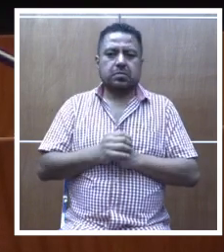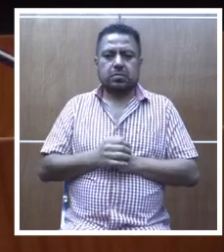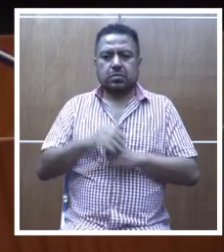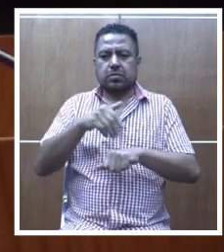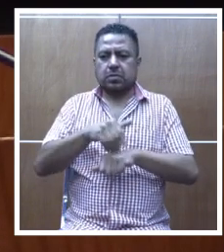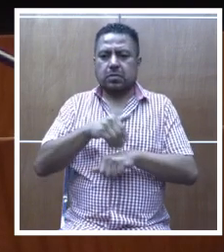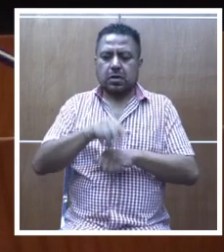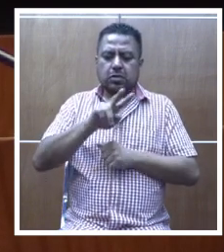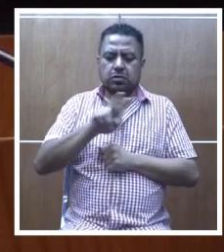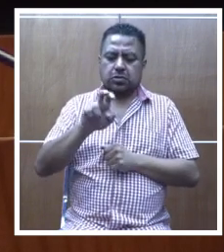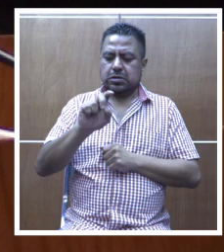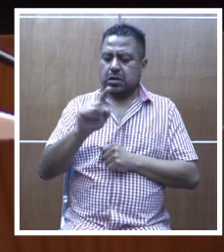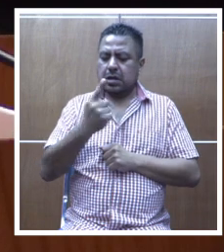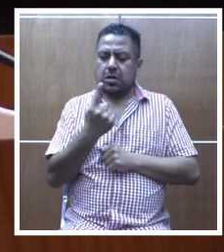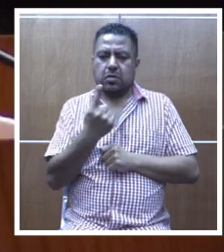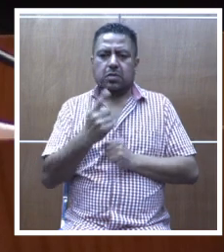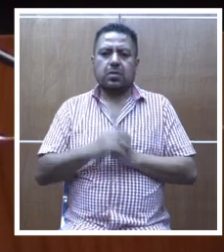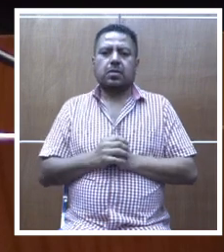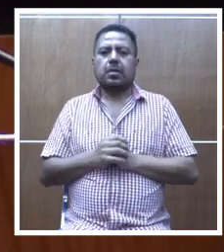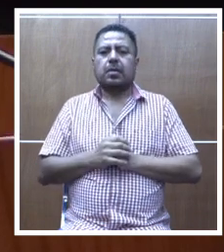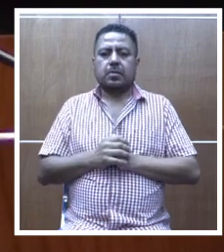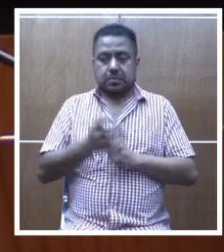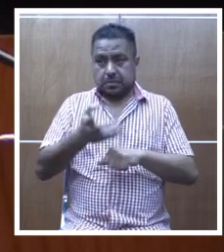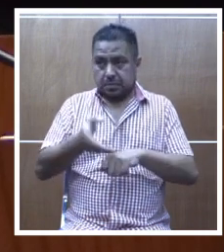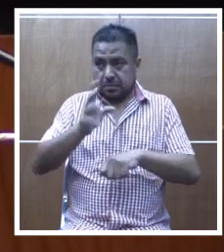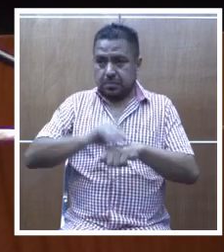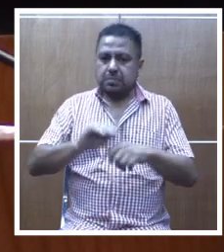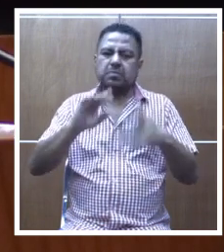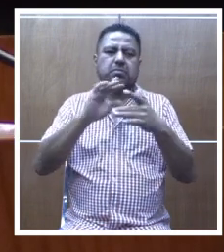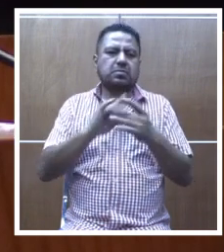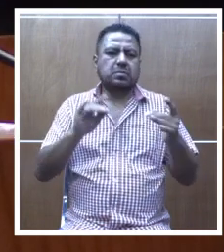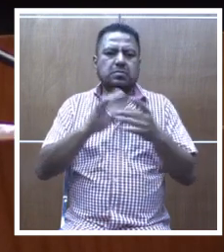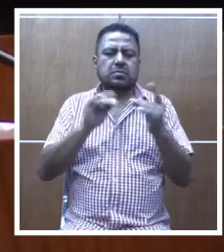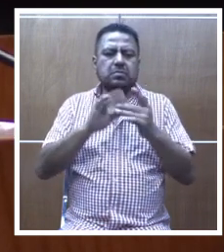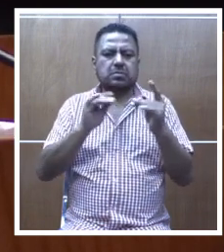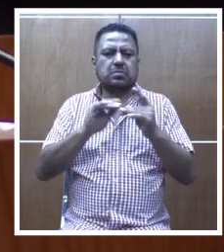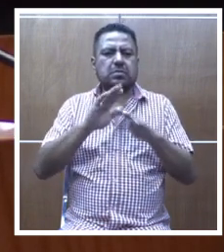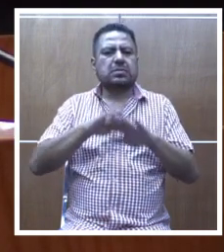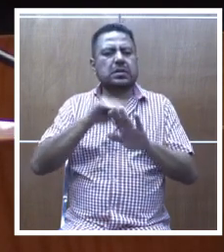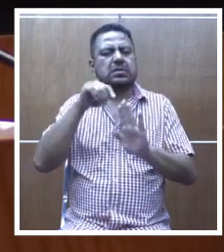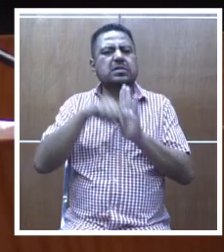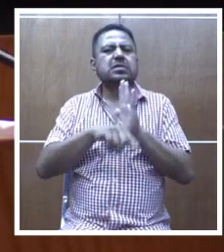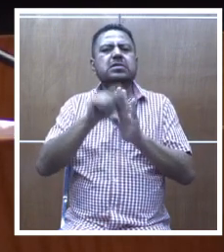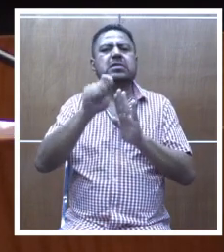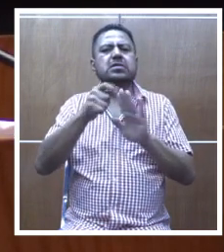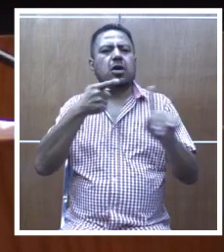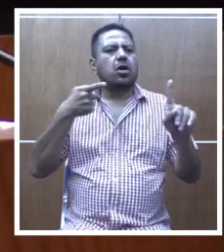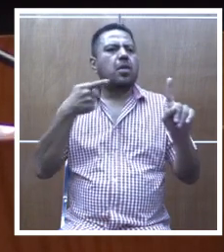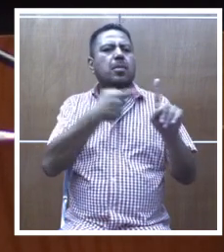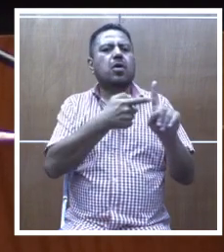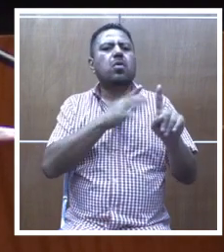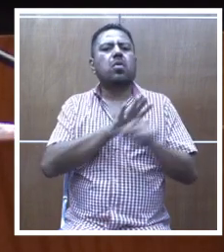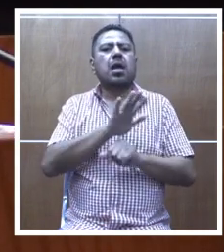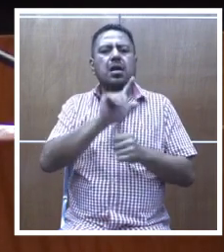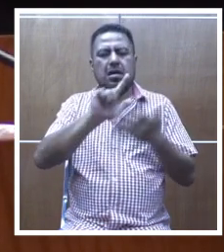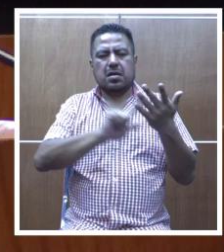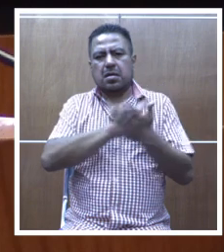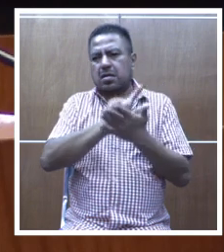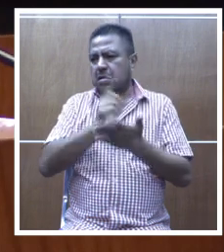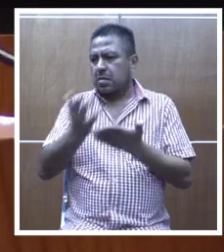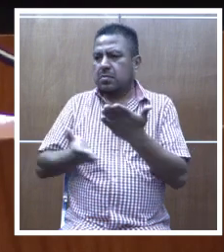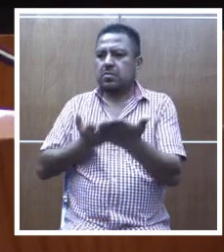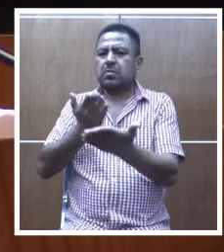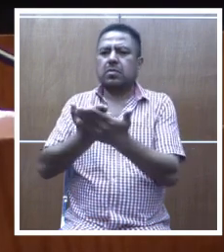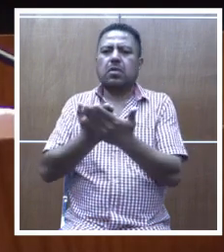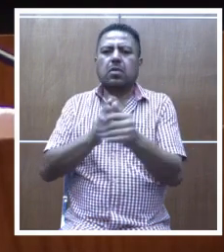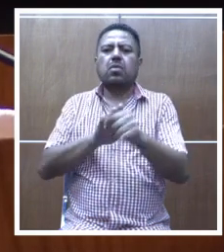número 231, me permite explicar de manera sucinta el propósito y el contenido de la presente iniciativa en virtud